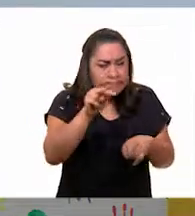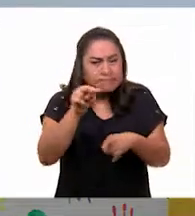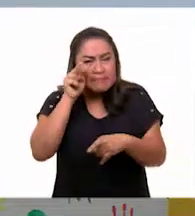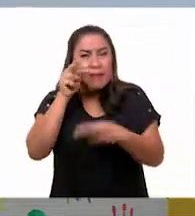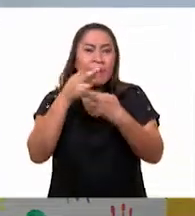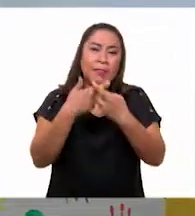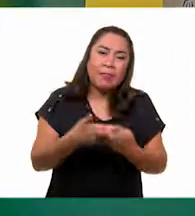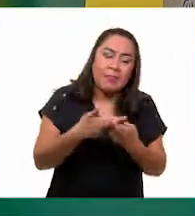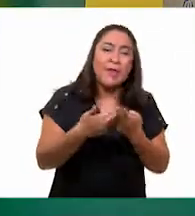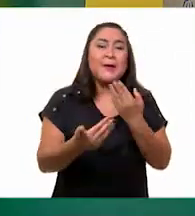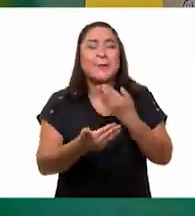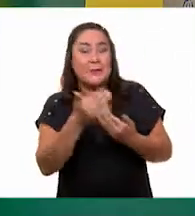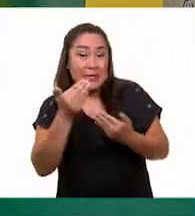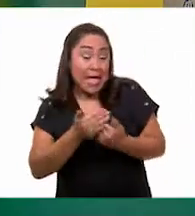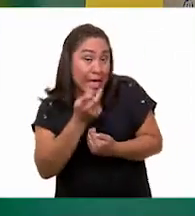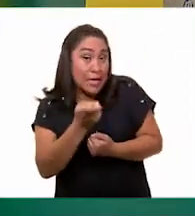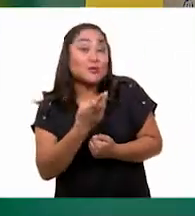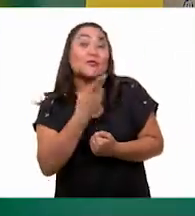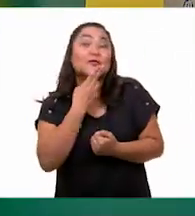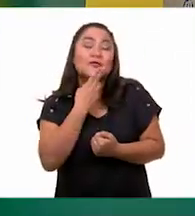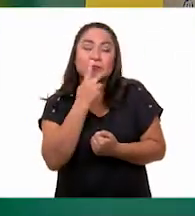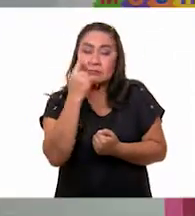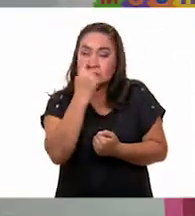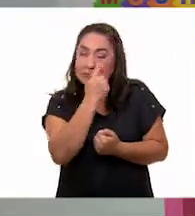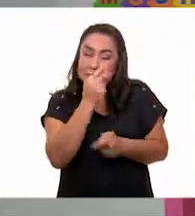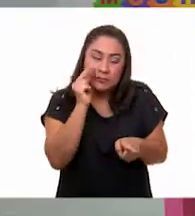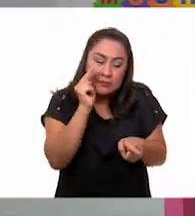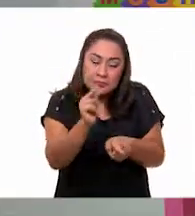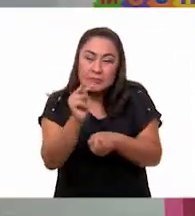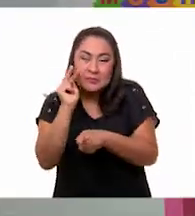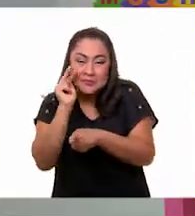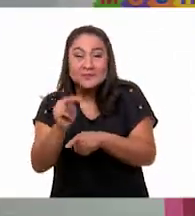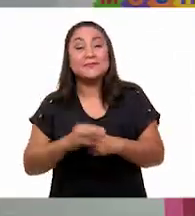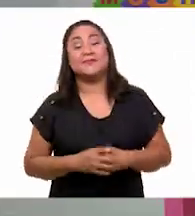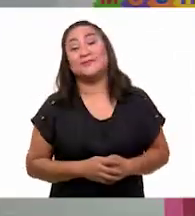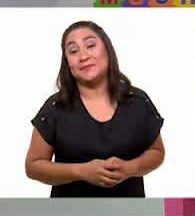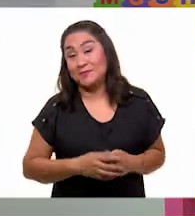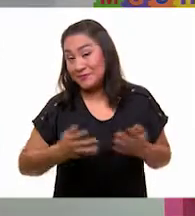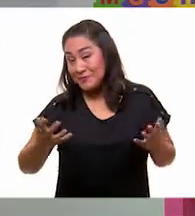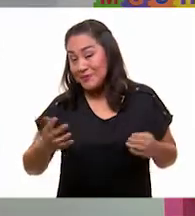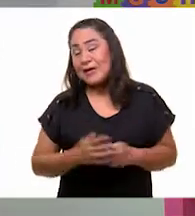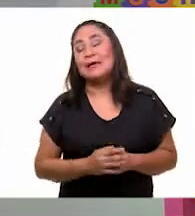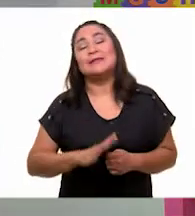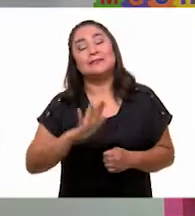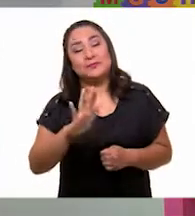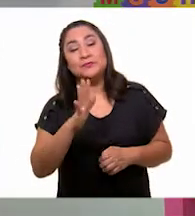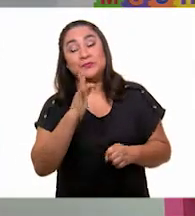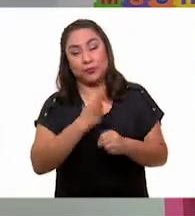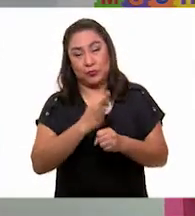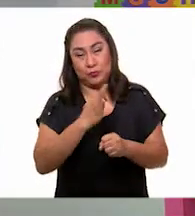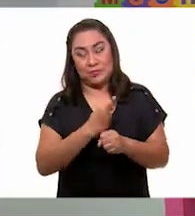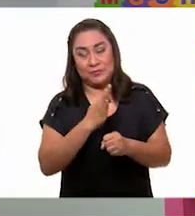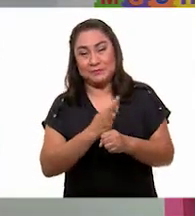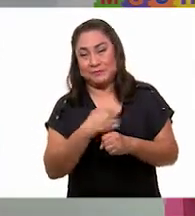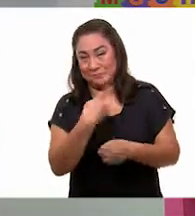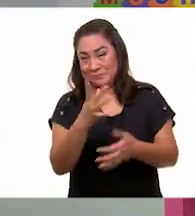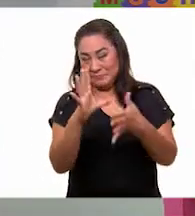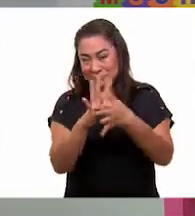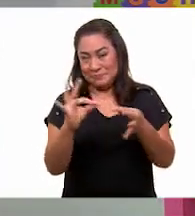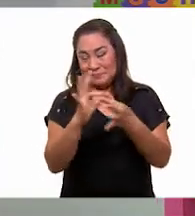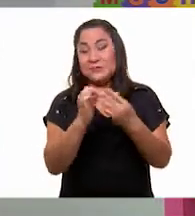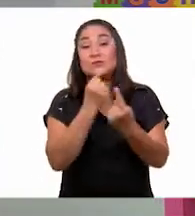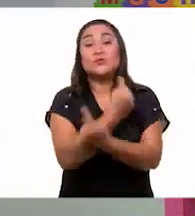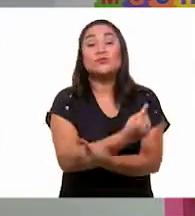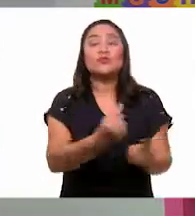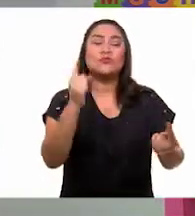Así es, la capacidad de observar y también comprobamos al comparar. Y bueno, Oscar, déjame decirte que solamente para nuestras niñas y niños